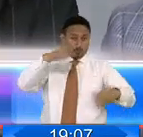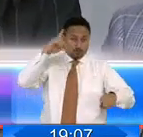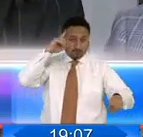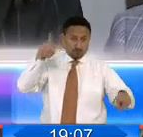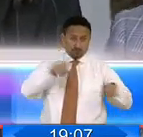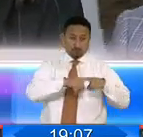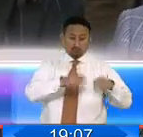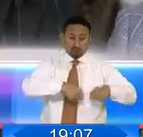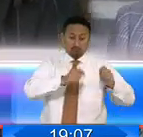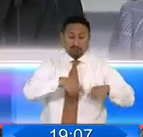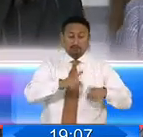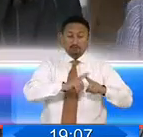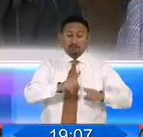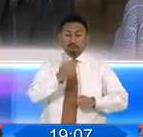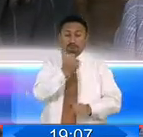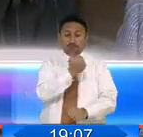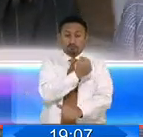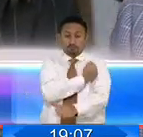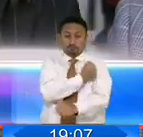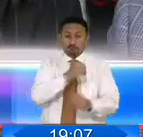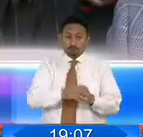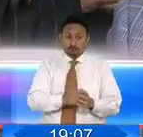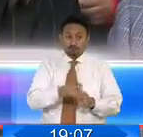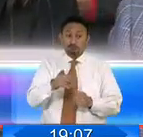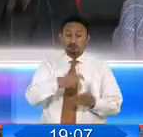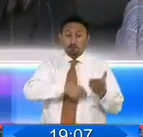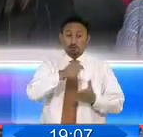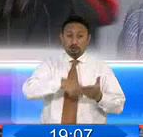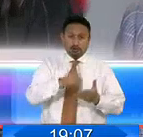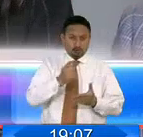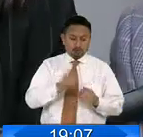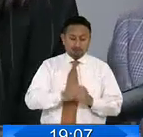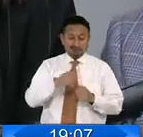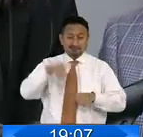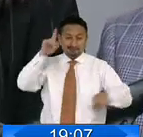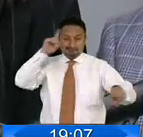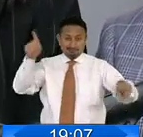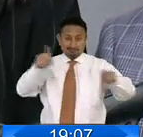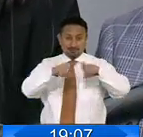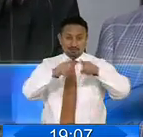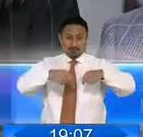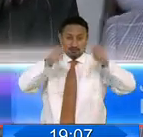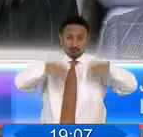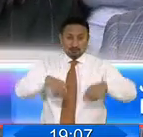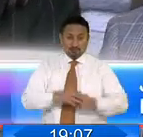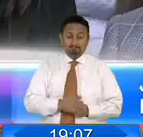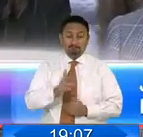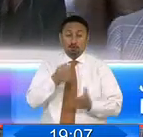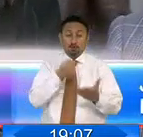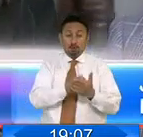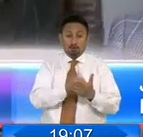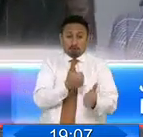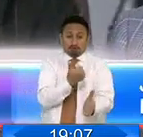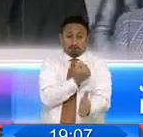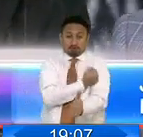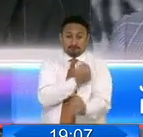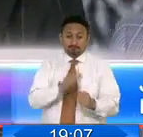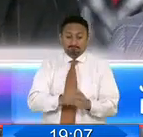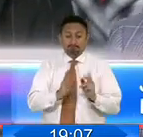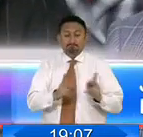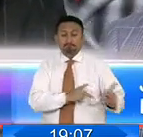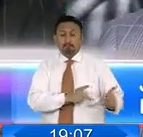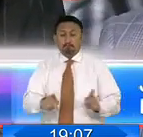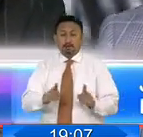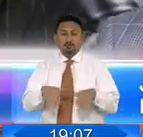adquisición de las múltiples vacunas aquí salió que no hay contratos y no hay convenios que se han firmado para adquisición de vacunas de igual manera el plan de